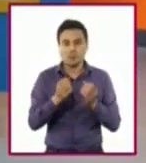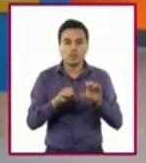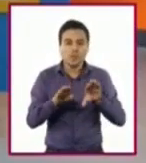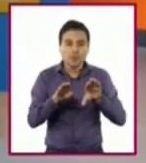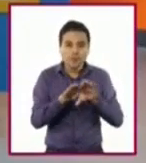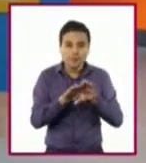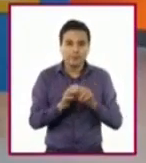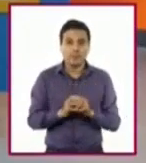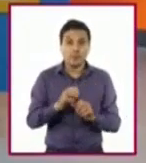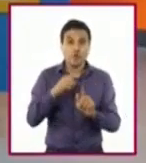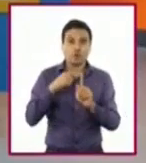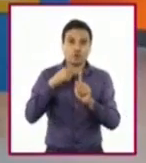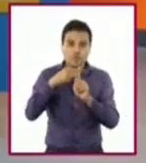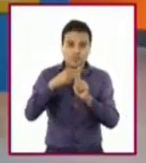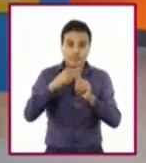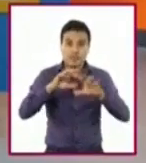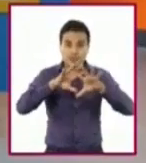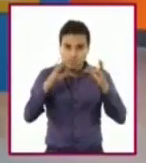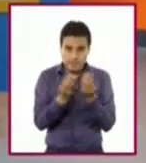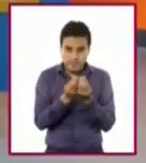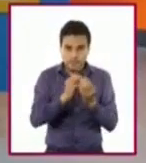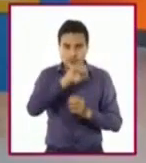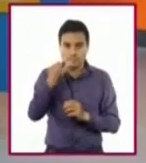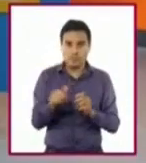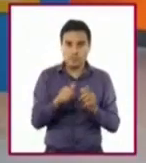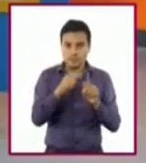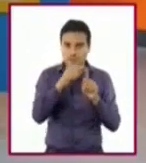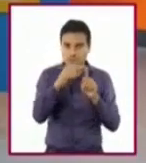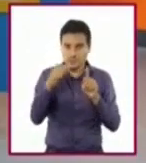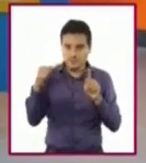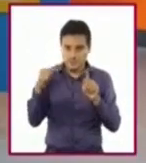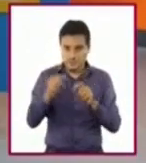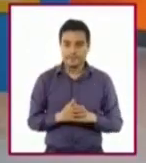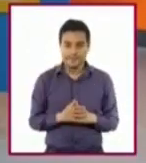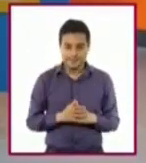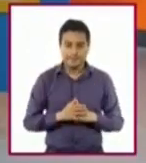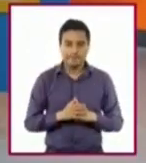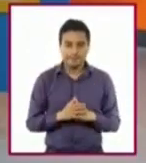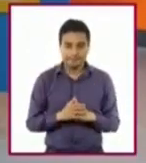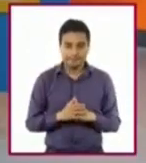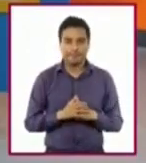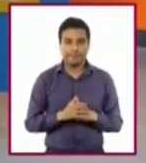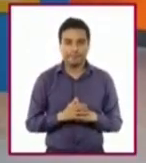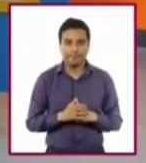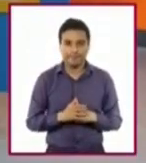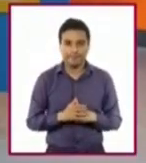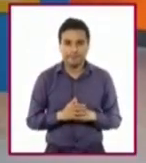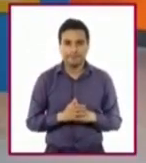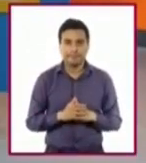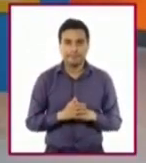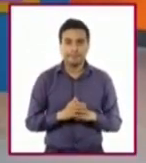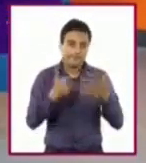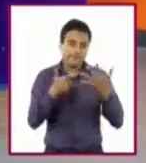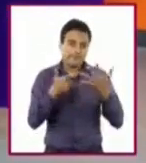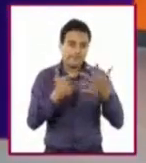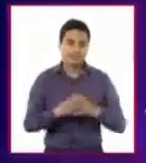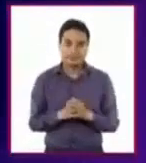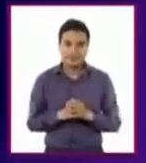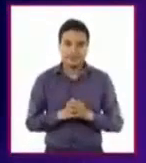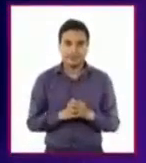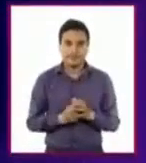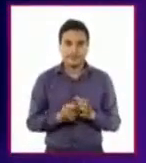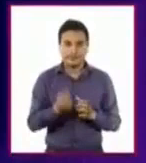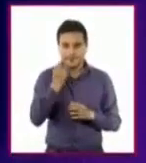sumar todos los datos y dividir el resultado entre el total de ellos que en este caso son 7 así